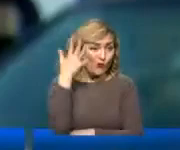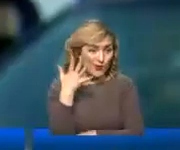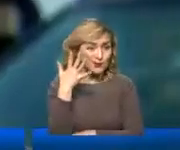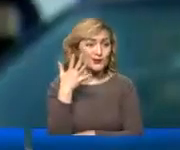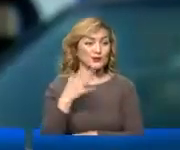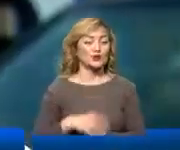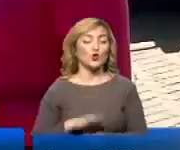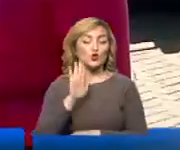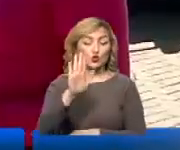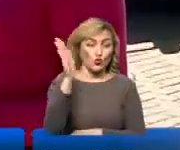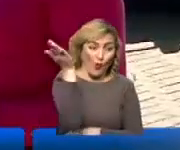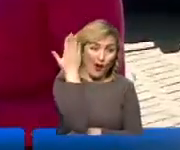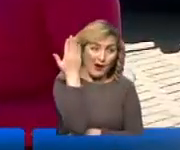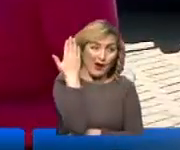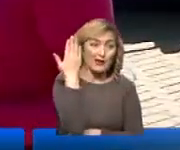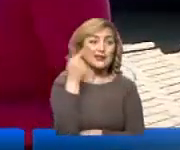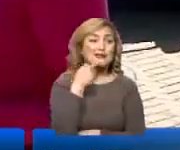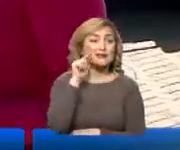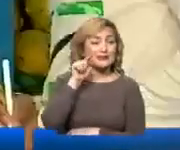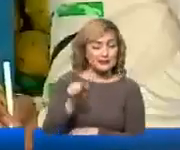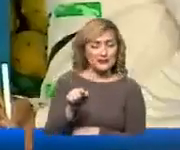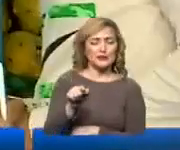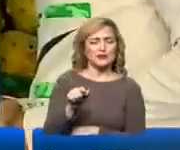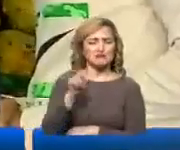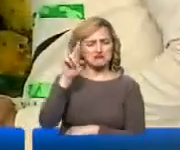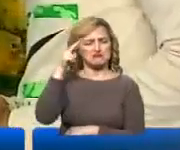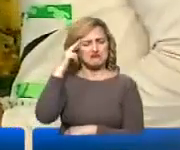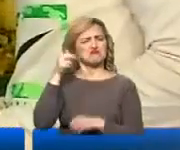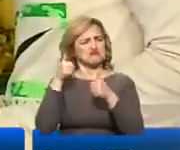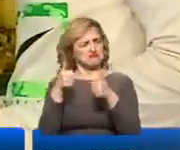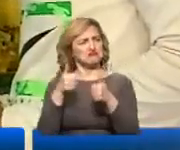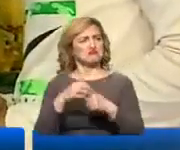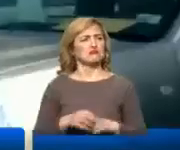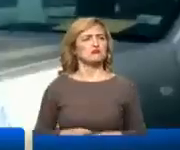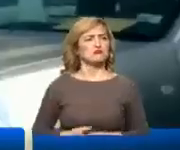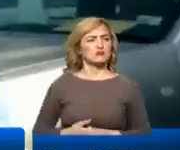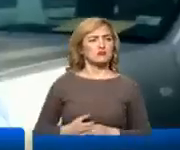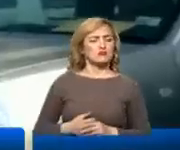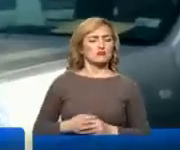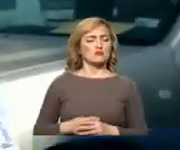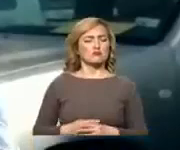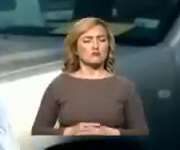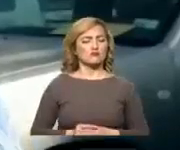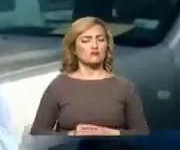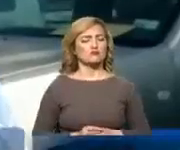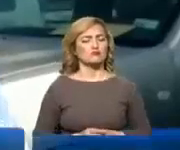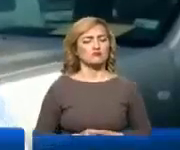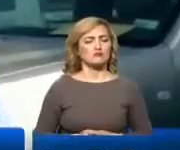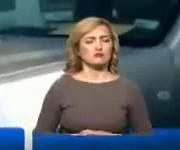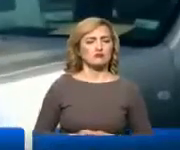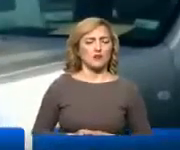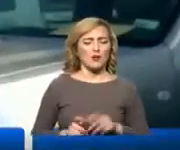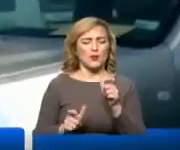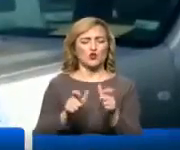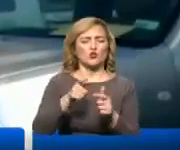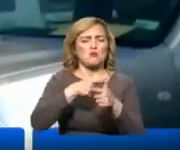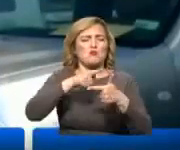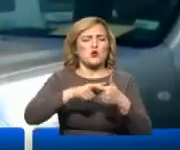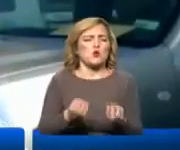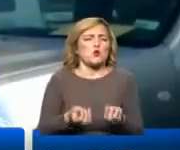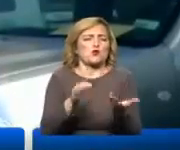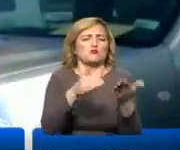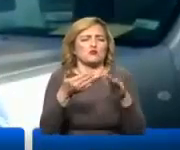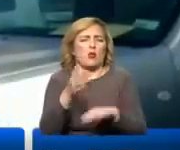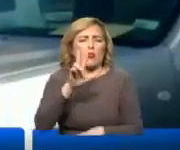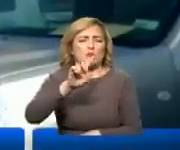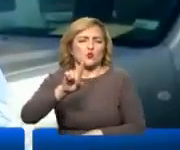y su alcalde youtuber a asegura que tiene razones suficientes para hacerlo el resultado promedio de los fallecidos es de 3.5